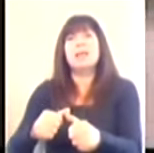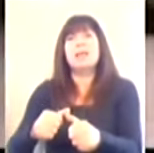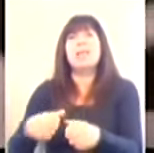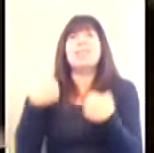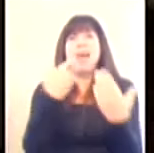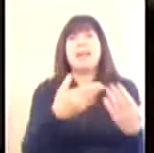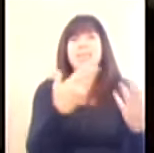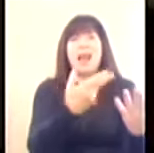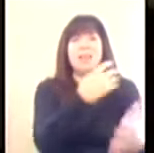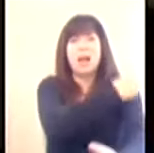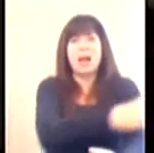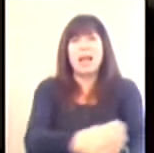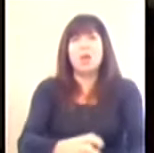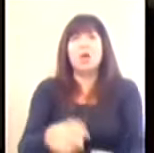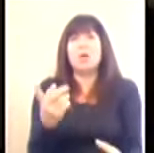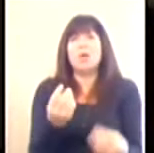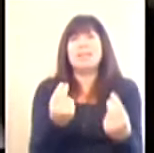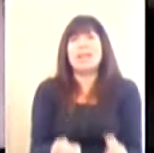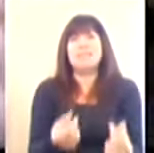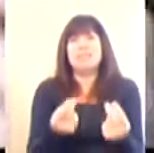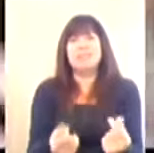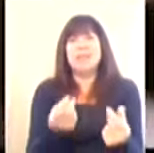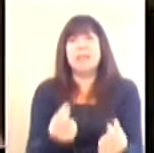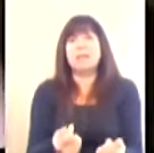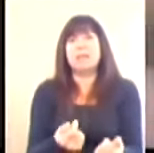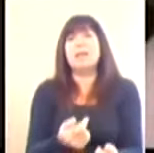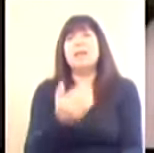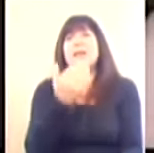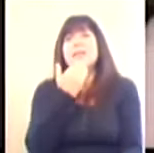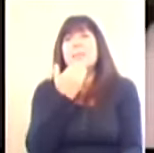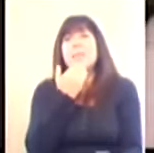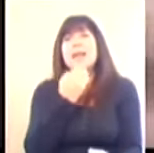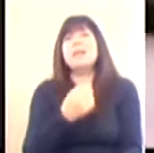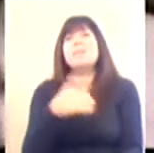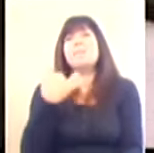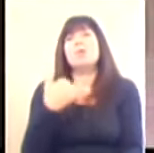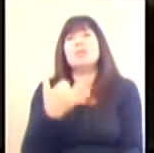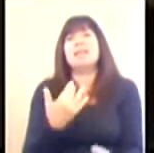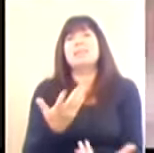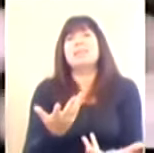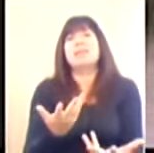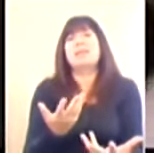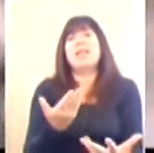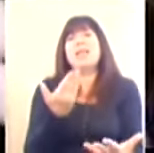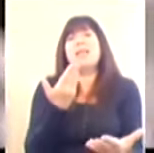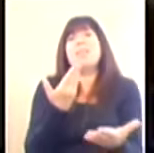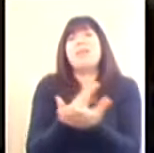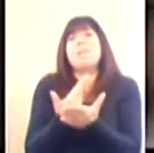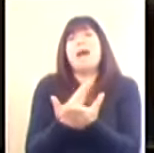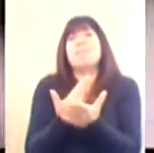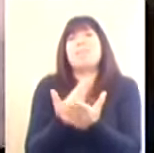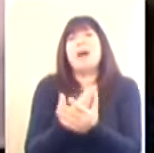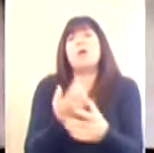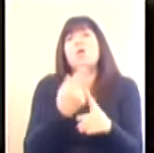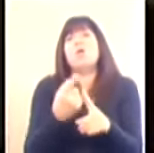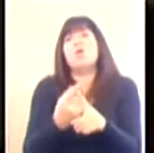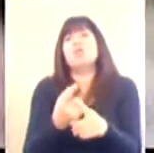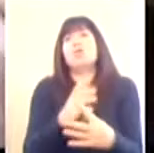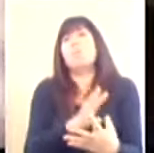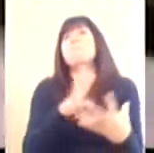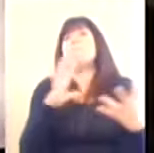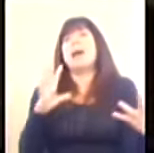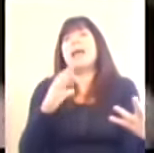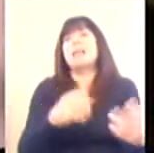otro lado, hay aplicaciones que tienen densidad energética que son mucho más altas y donde las baterías no van a dar. El sector marítimo, aviación, transporte de carga y la